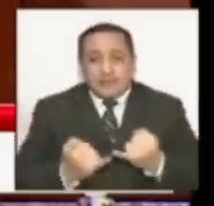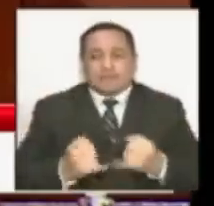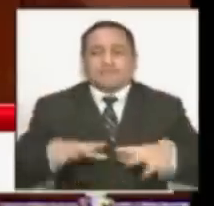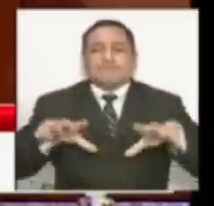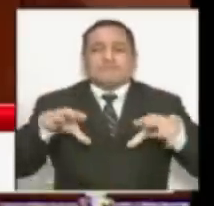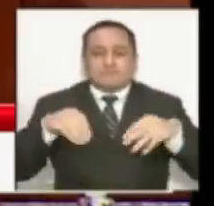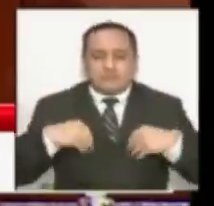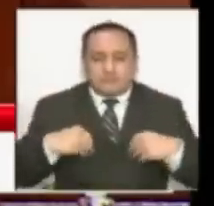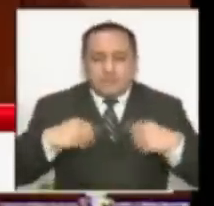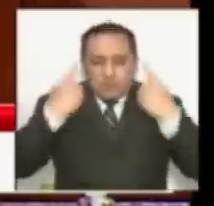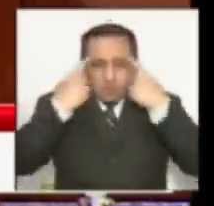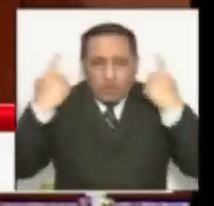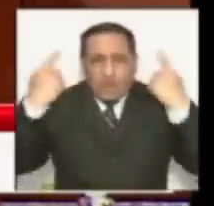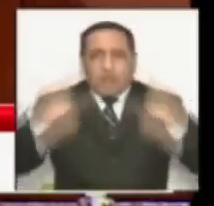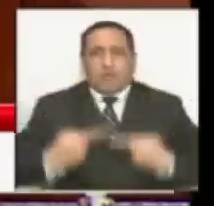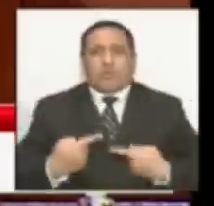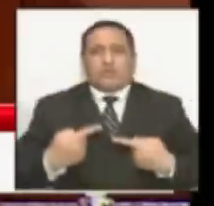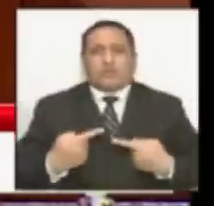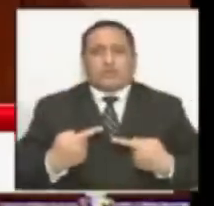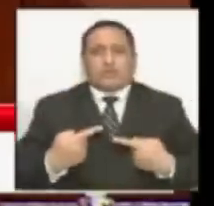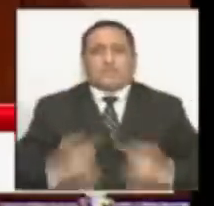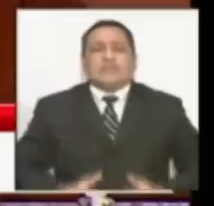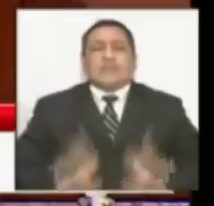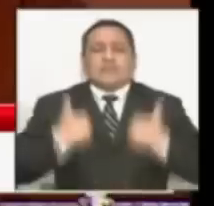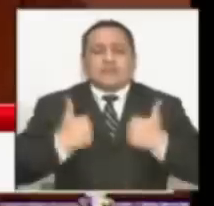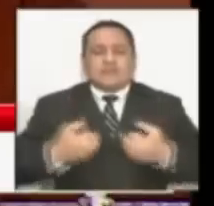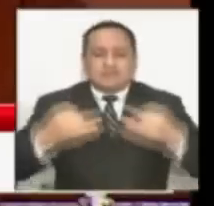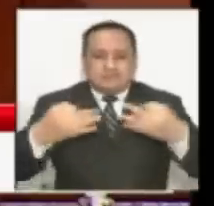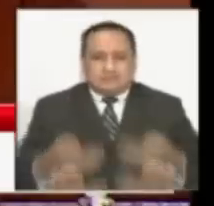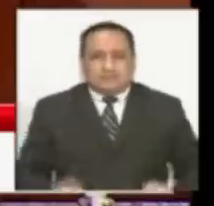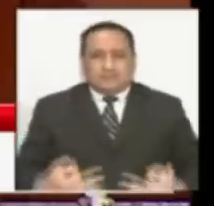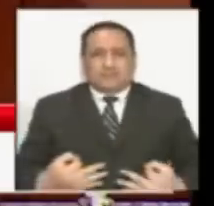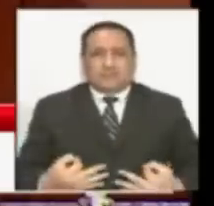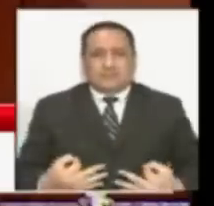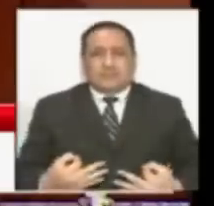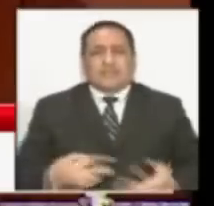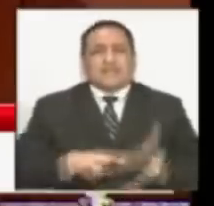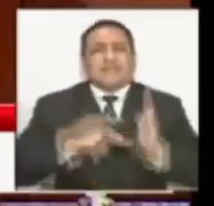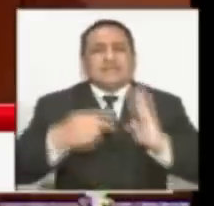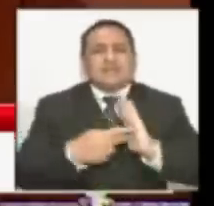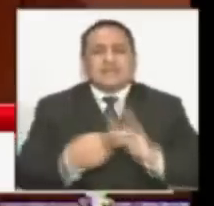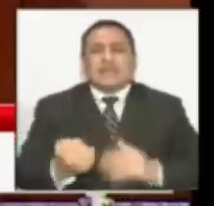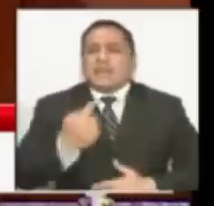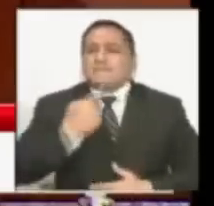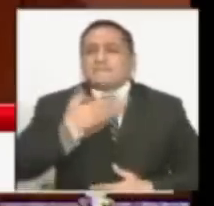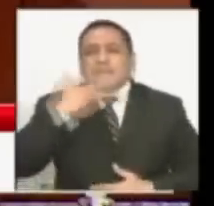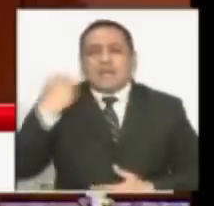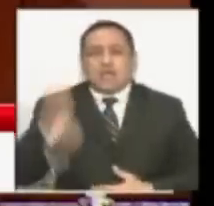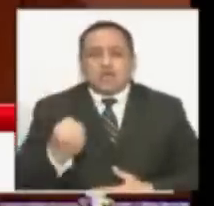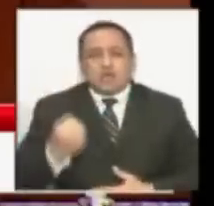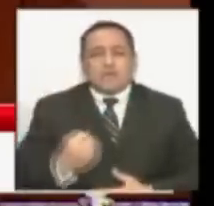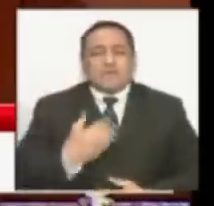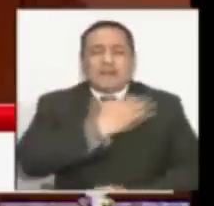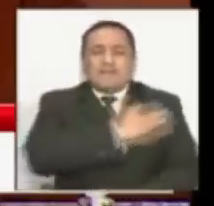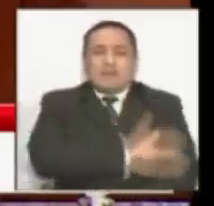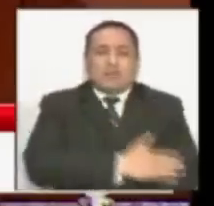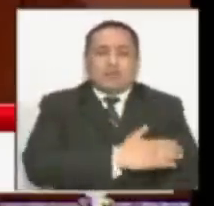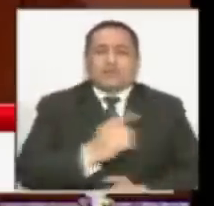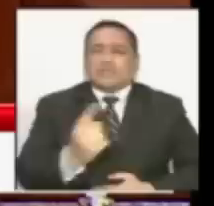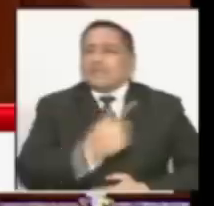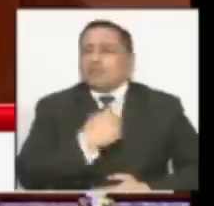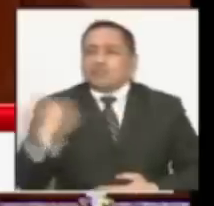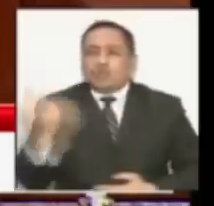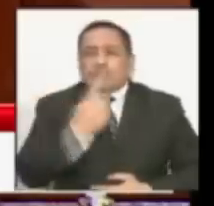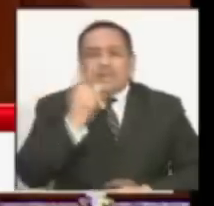llegando a un acuerdo operativo, práctico, acerca de lo que es mejor para el bienestar de toda